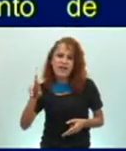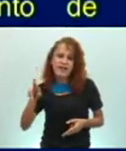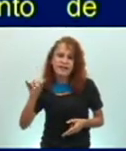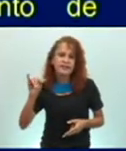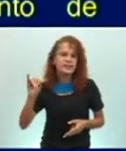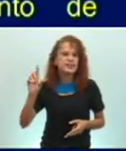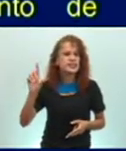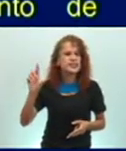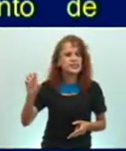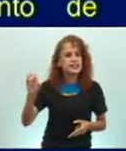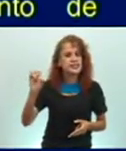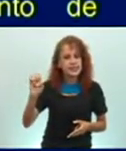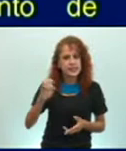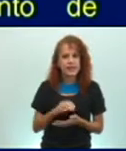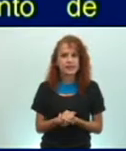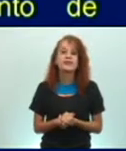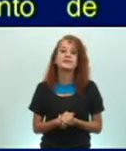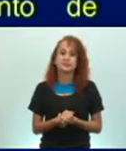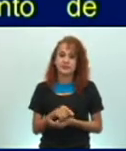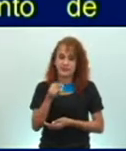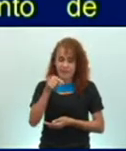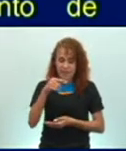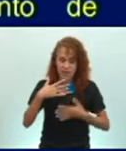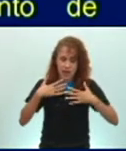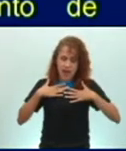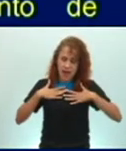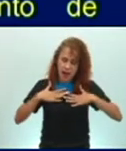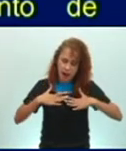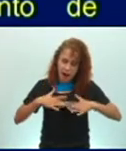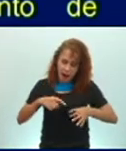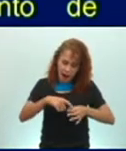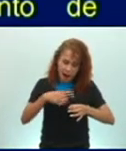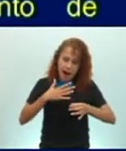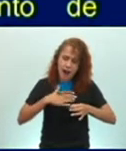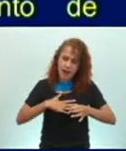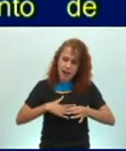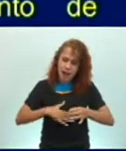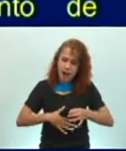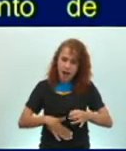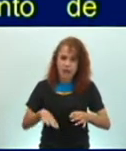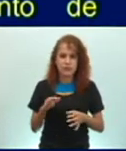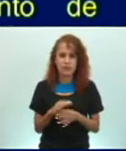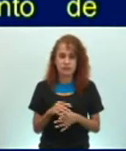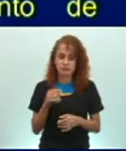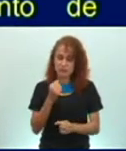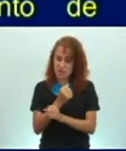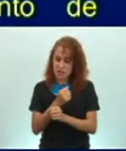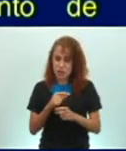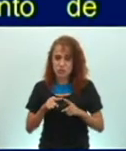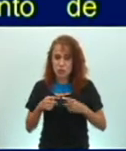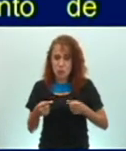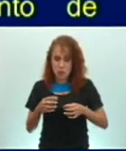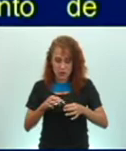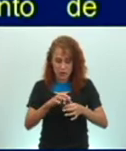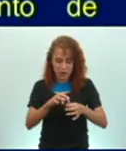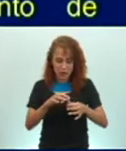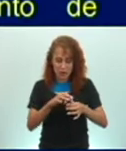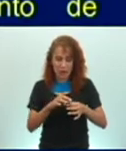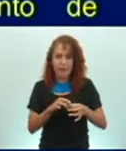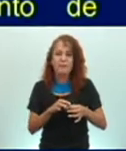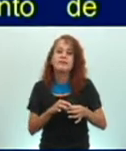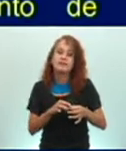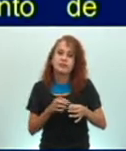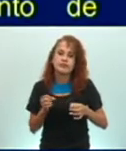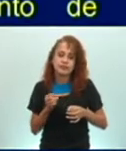casi absoluta. Y eso es lo peligroso. Cuando pasa el ojo del huracán, hay una expresión muy popular que